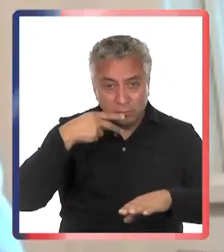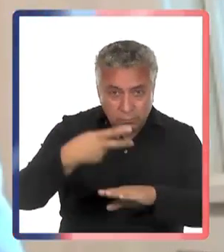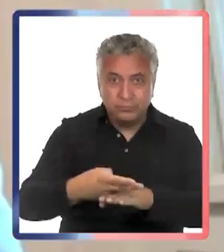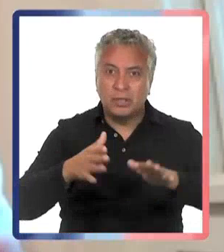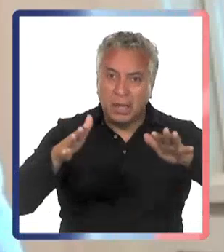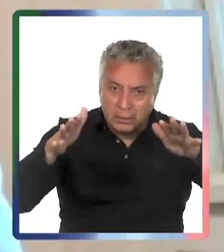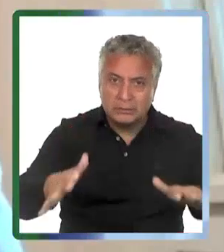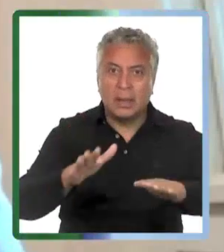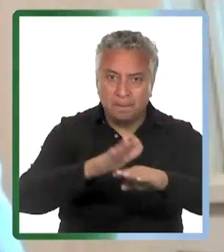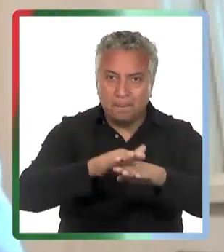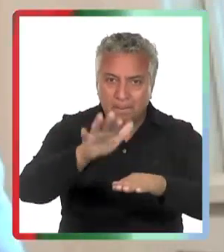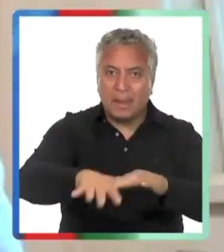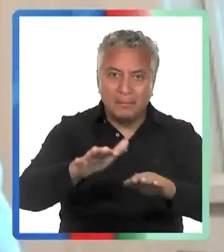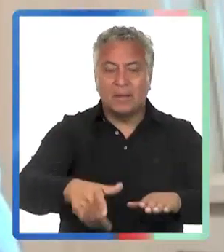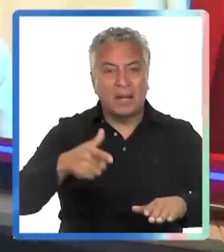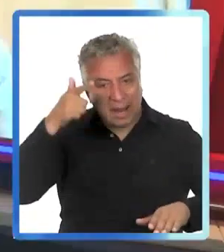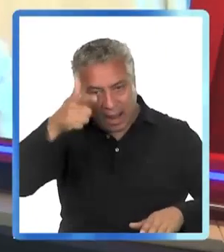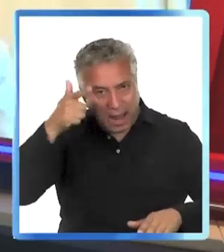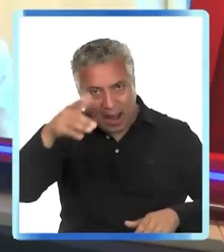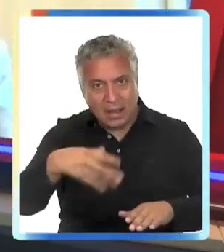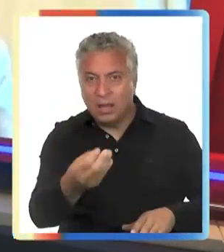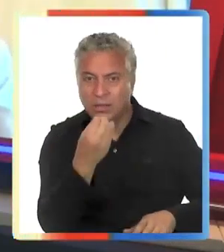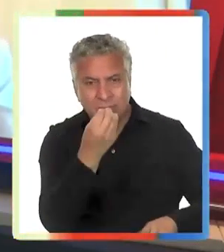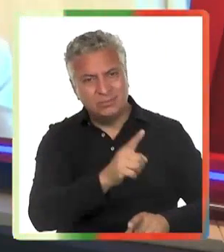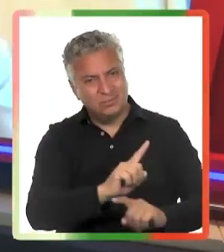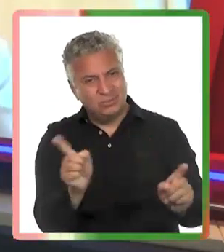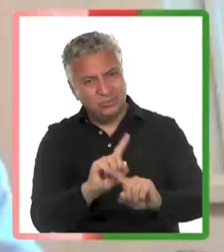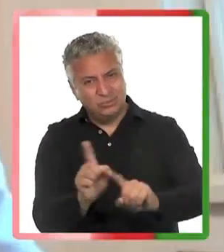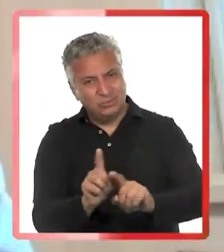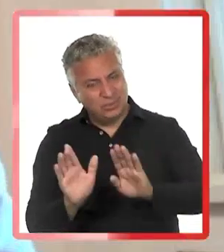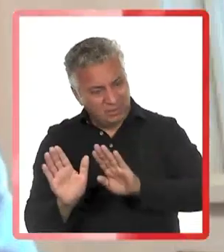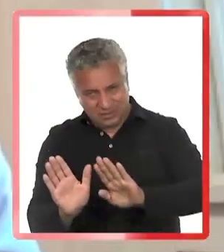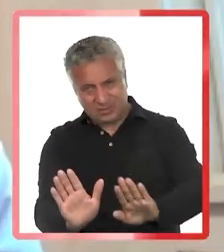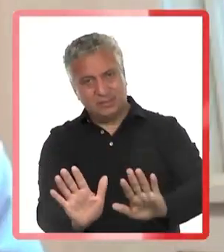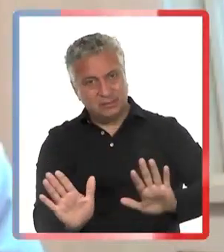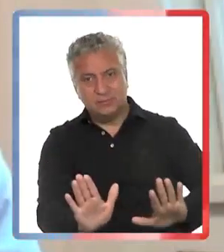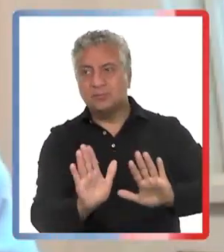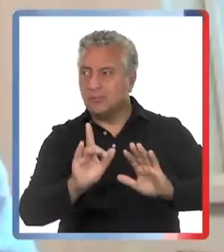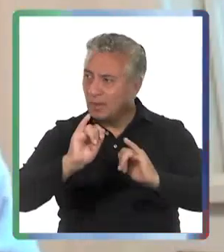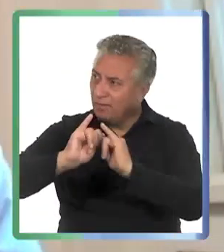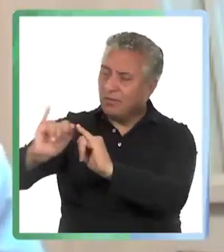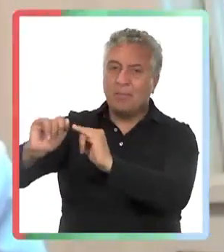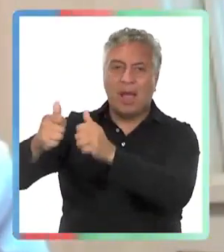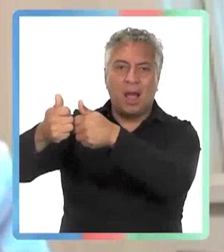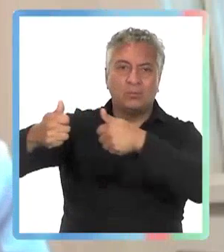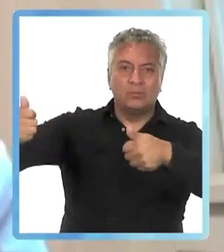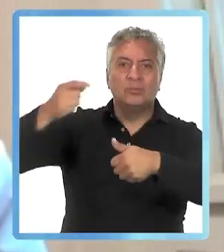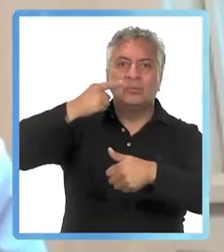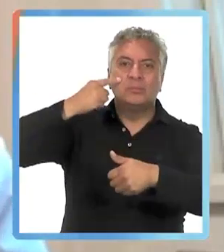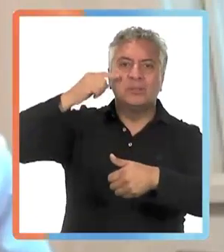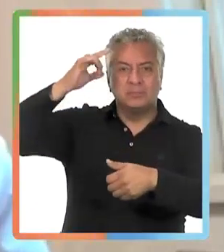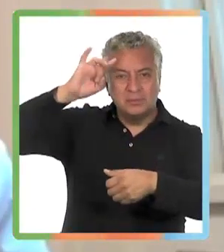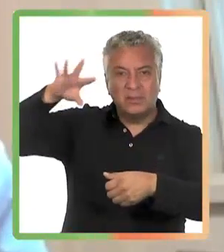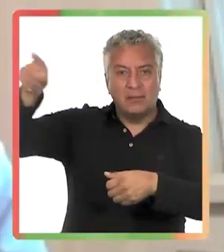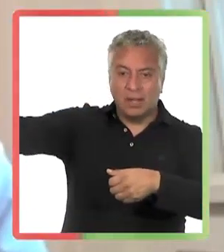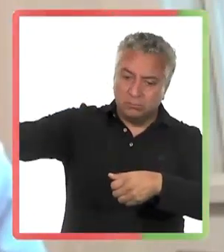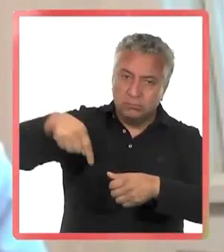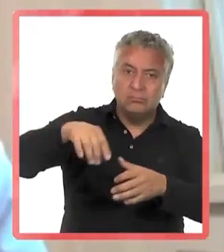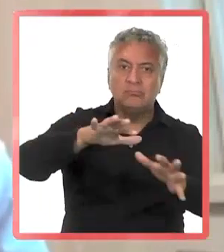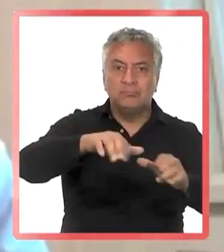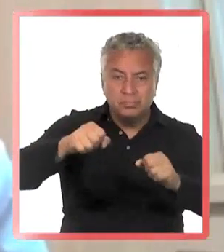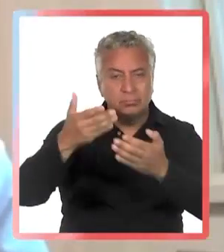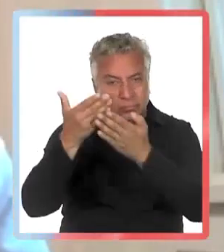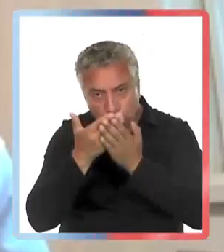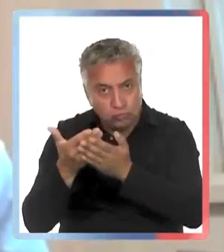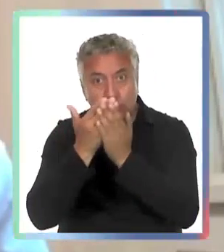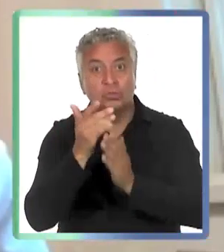que tomarlo, no hay que utilizar su carne, ¿no es cierto?, para consumo, sino que hay más bien que informar a las autoridades para que lo retiren y determinen si se